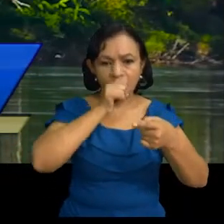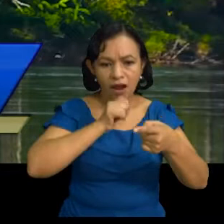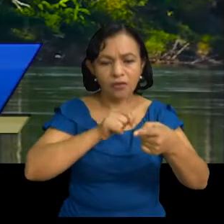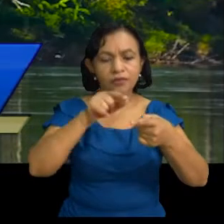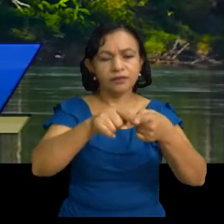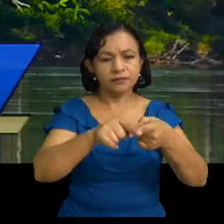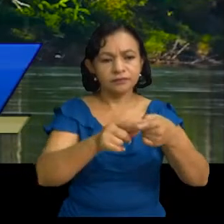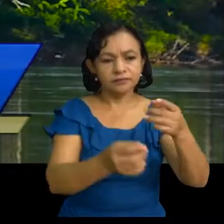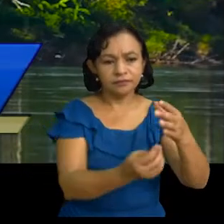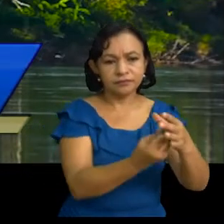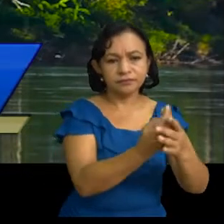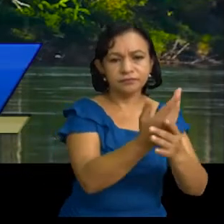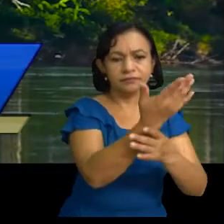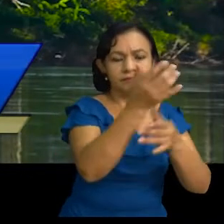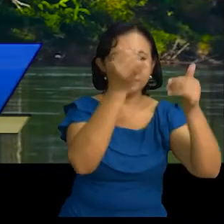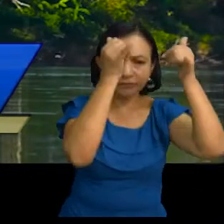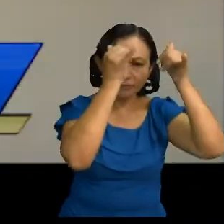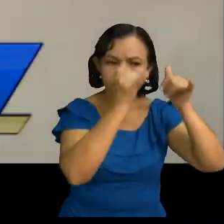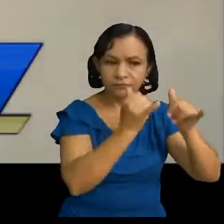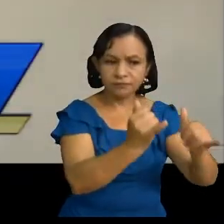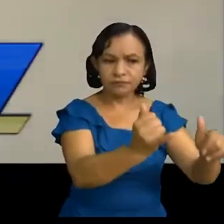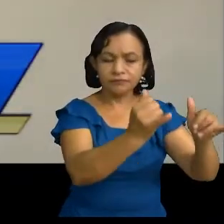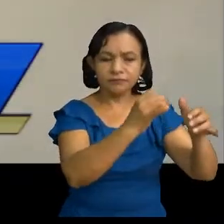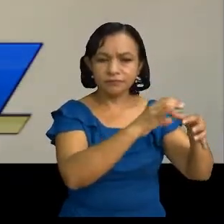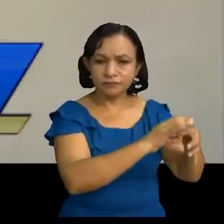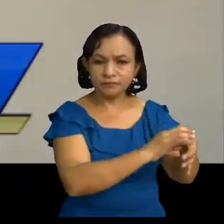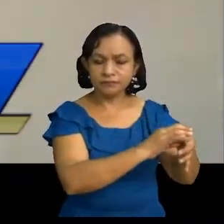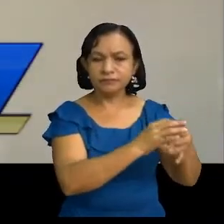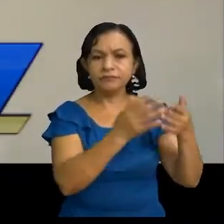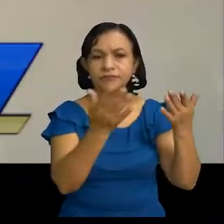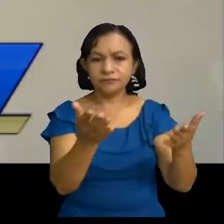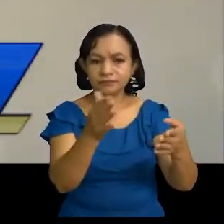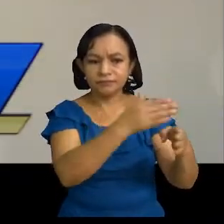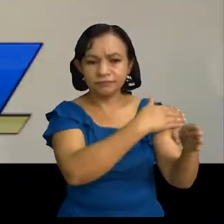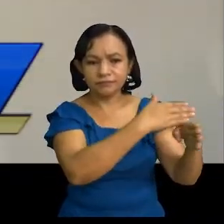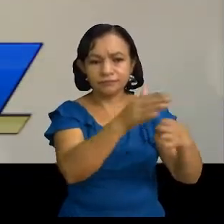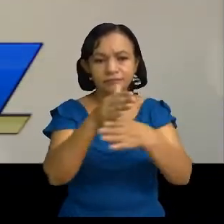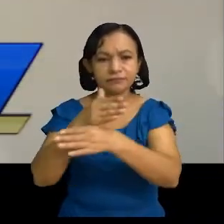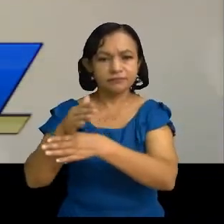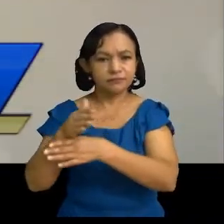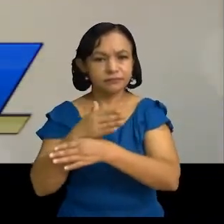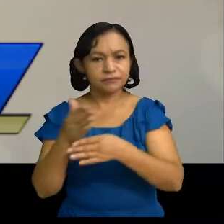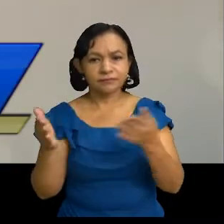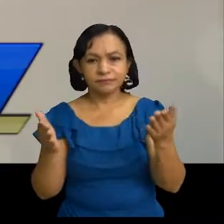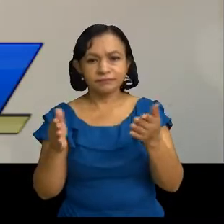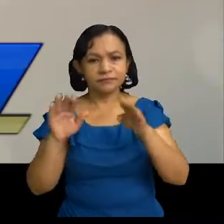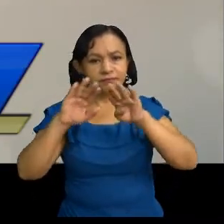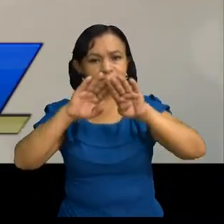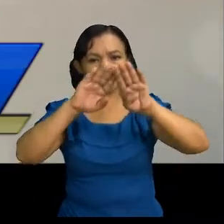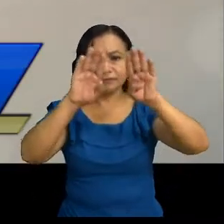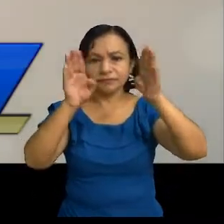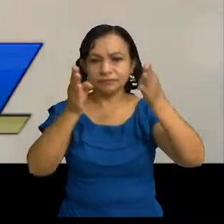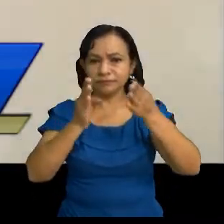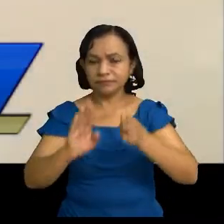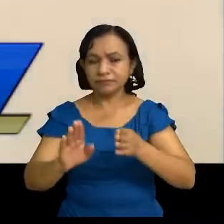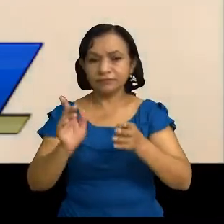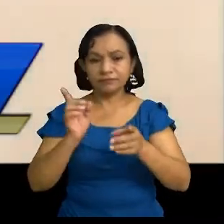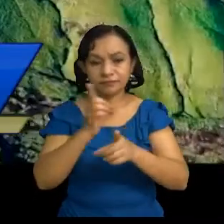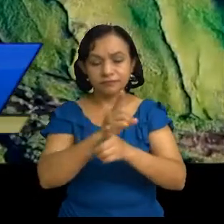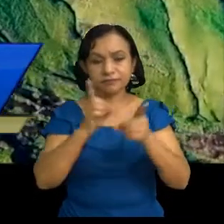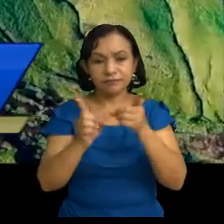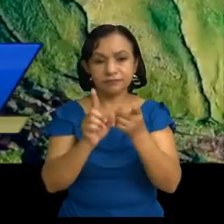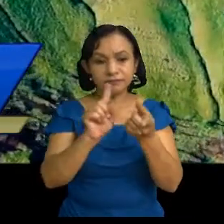y se tiene ganado tiene su sistema silvopastoril porque es que sólo como decía indiana nosotros tenemos que seguir